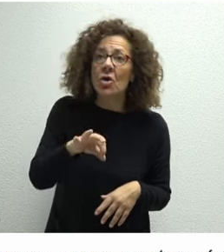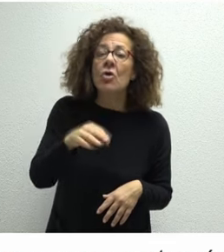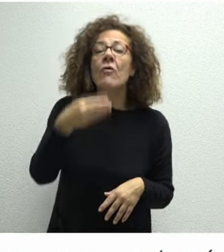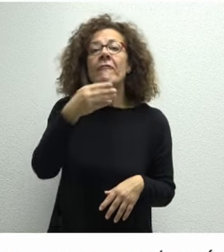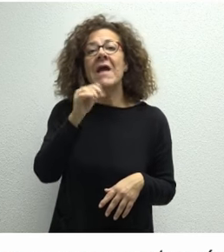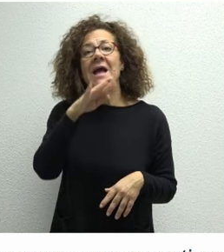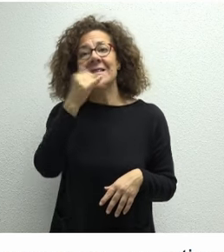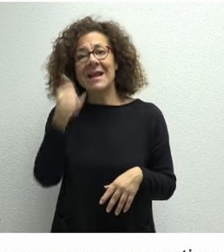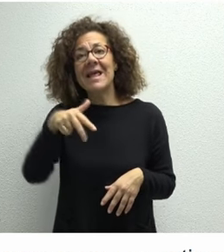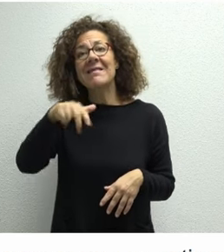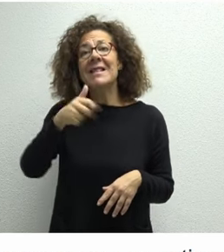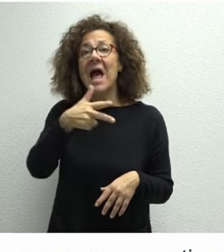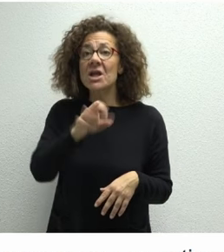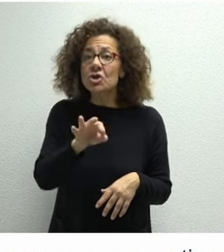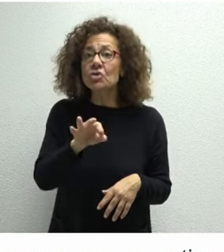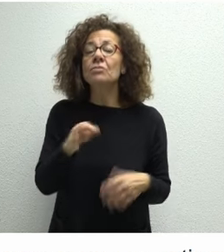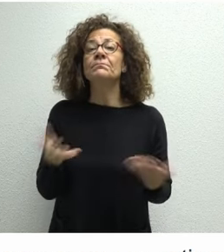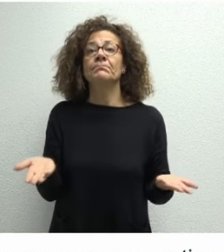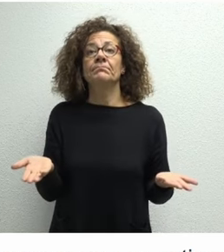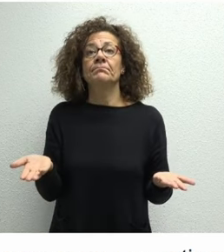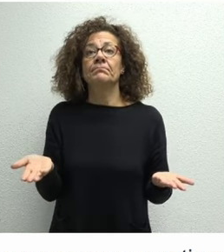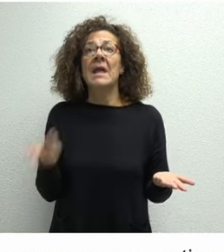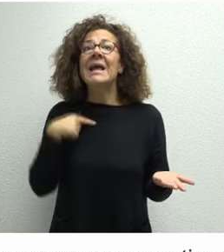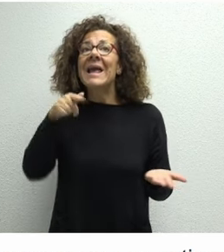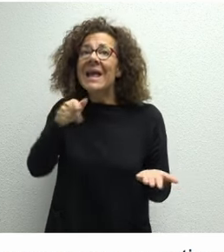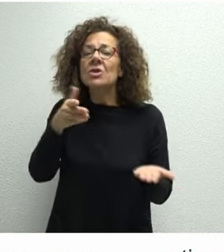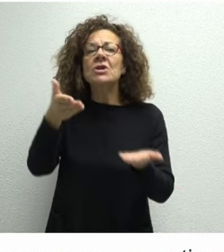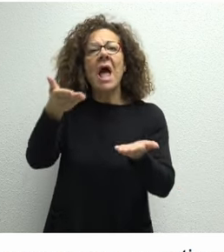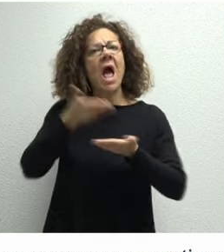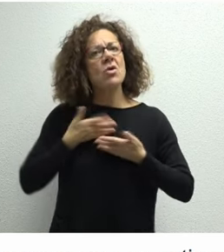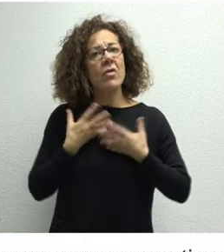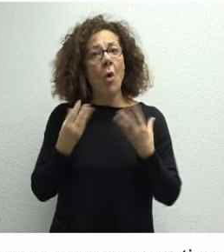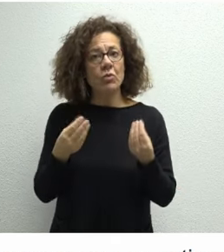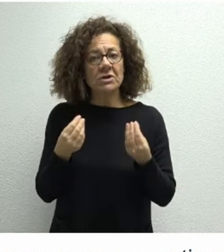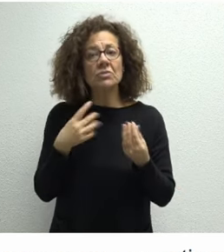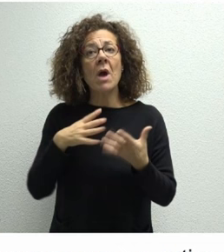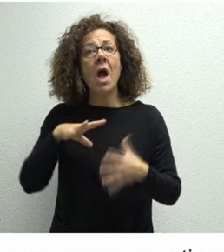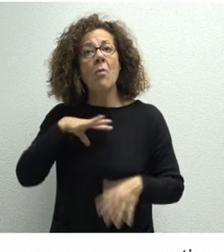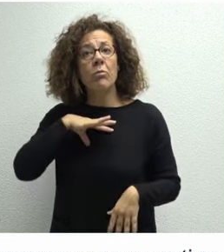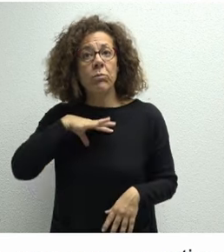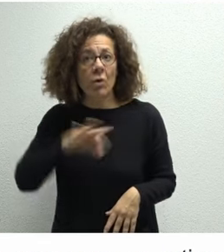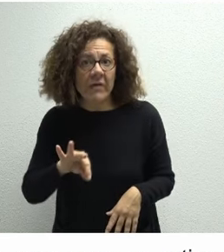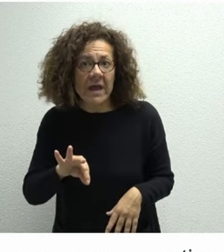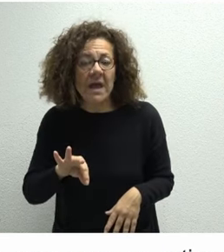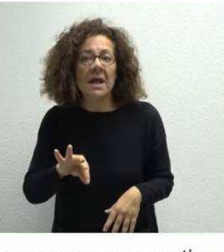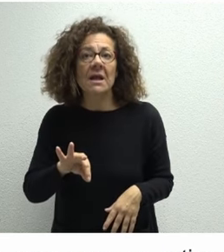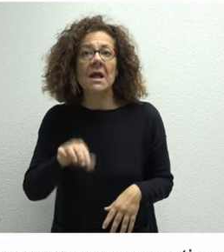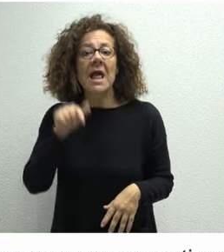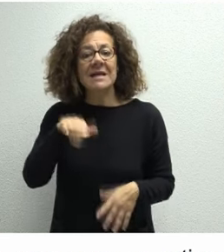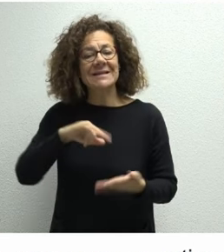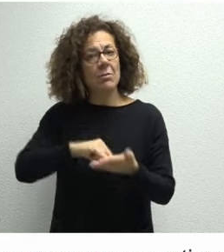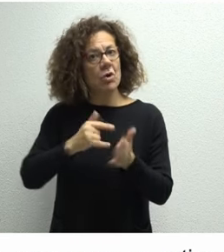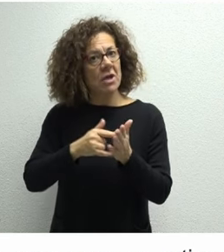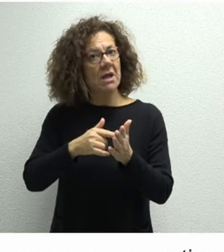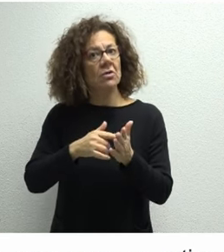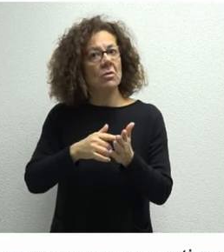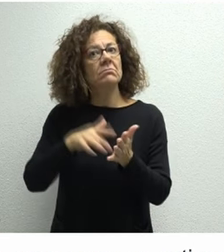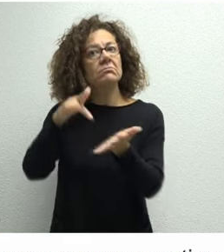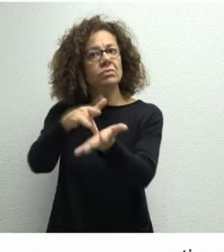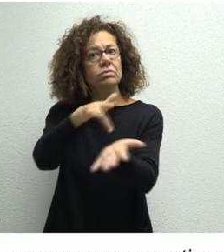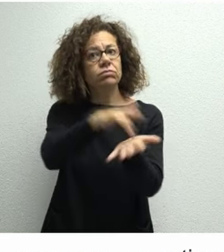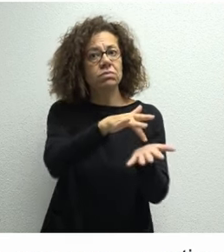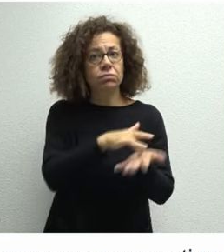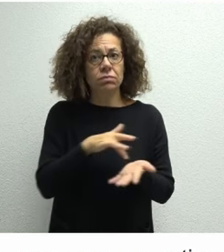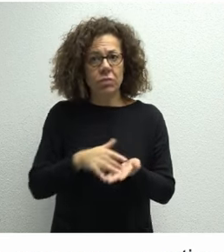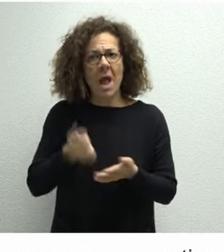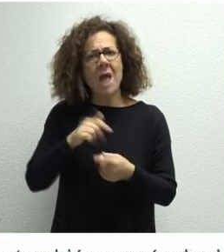Beatriz a Nacho Eh bueno que nos han ayudado muchísimo a poder implantar esto este proyecto en otras zonas de Castilla de la